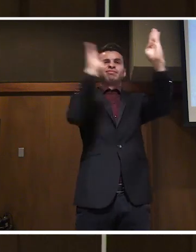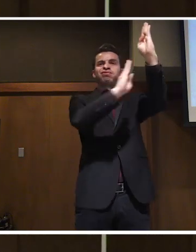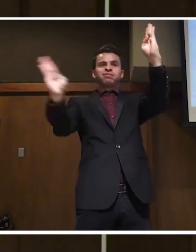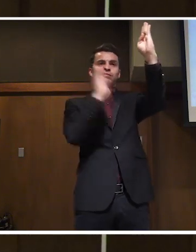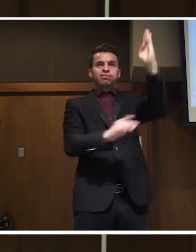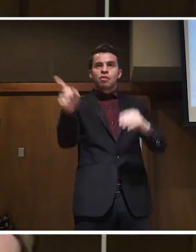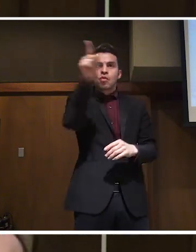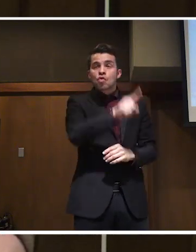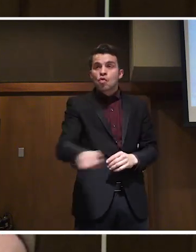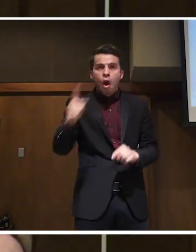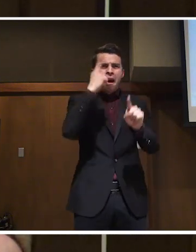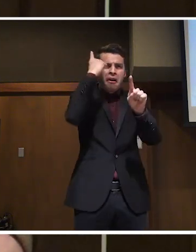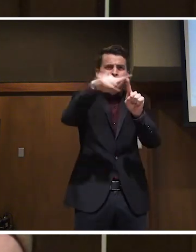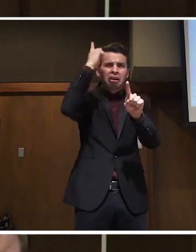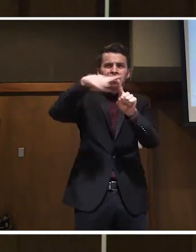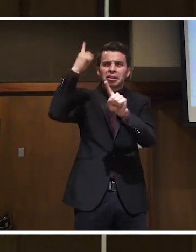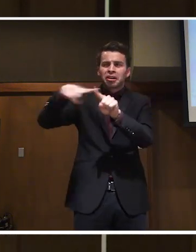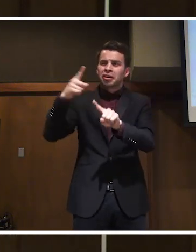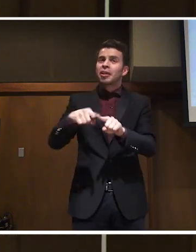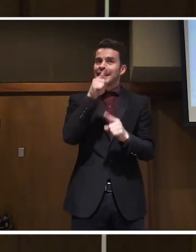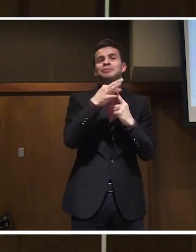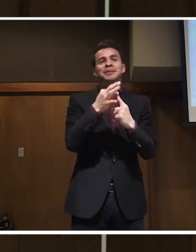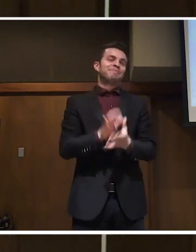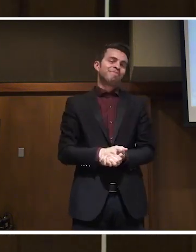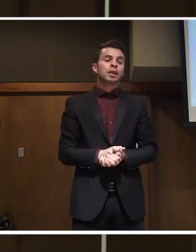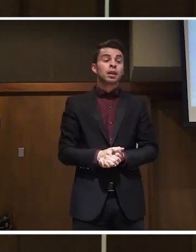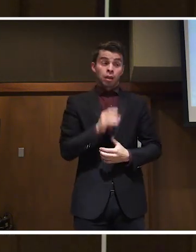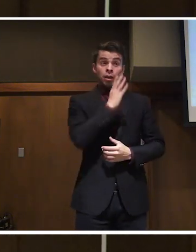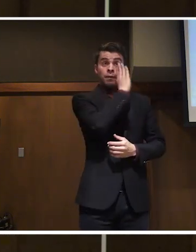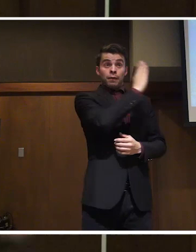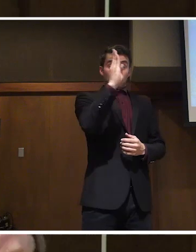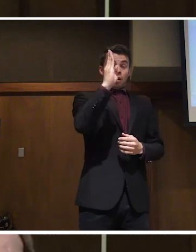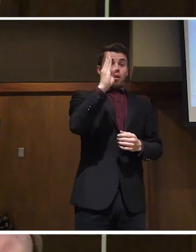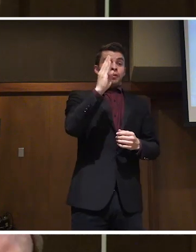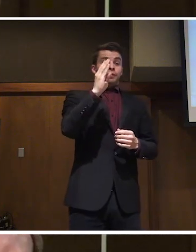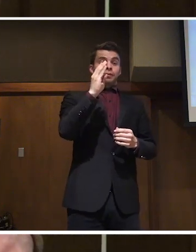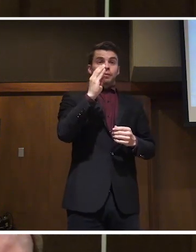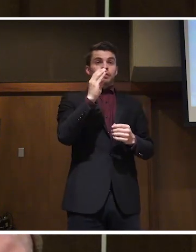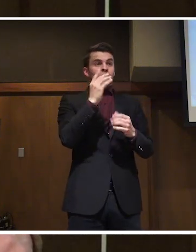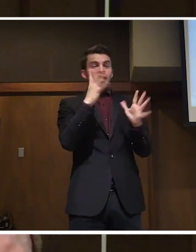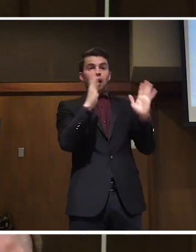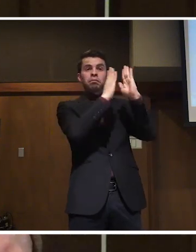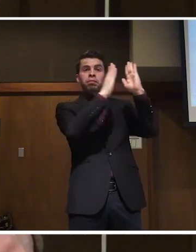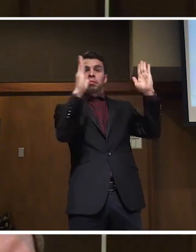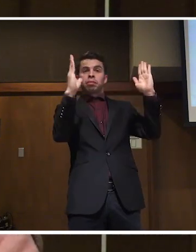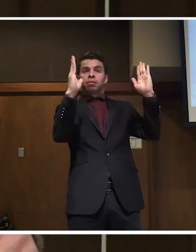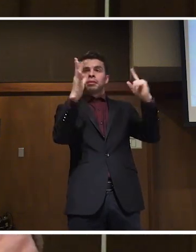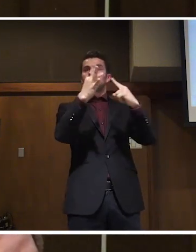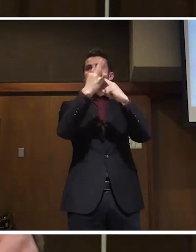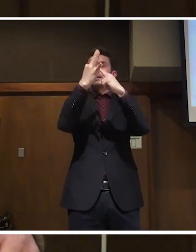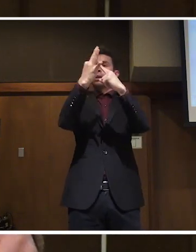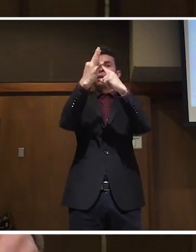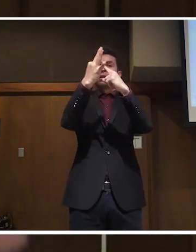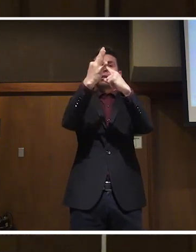cosas diferentes en cada una de ellas. Esta biblioteca, con esa colección, ya era una biblioteca muy diferente a la que